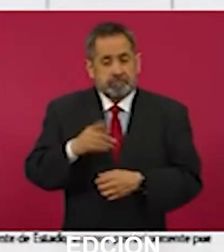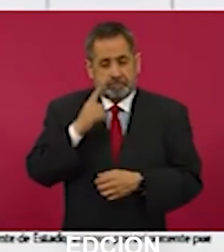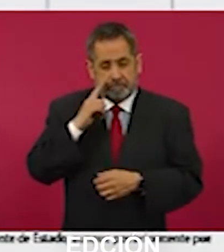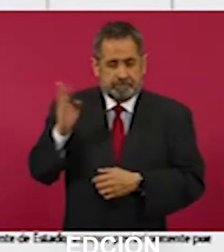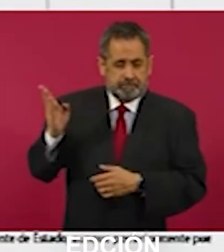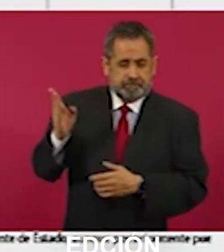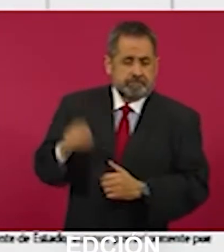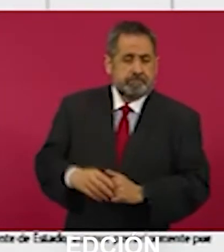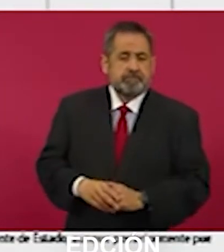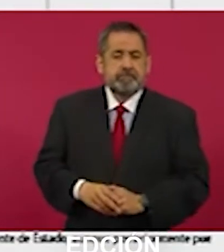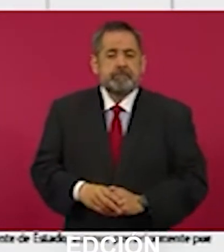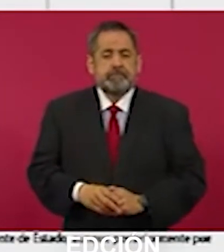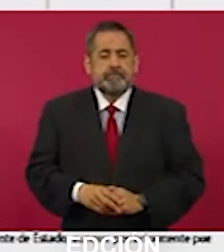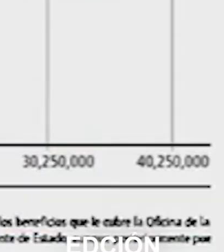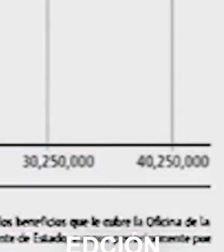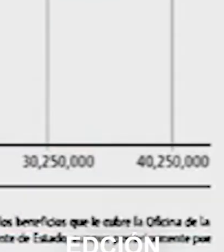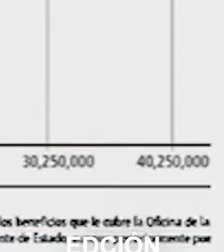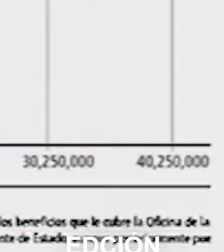Ni Bush,